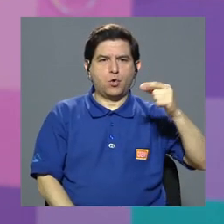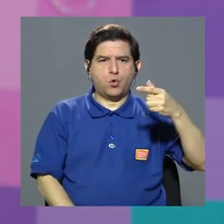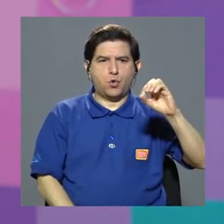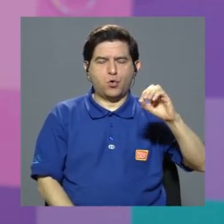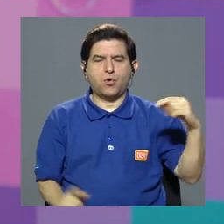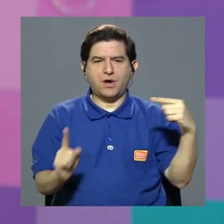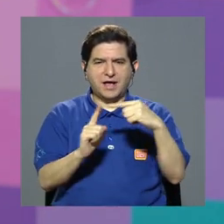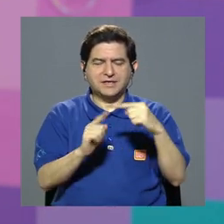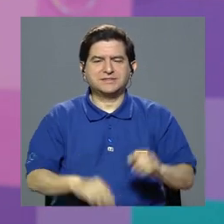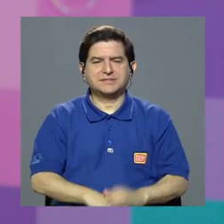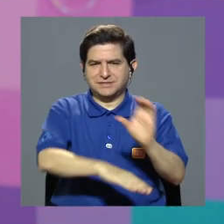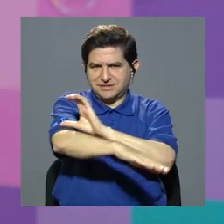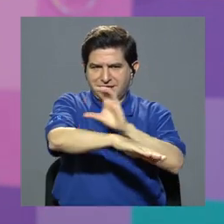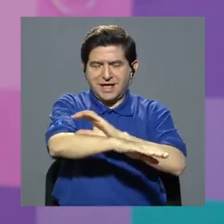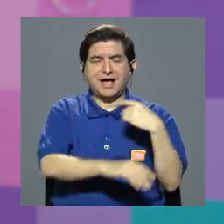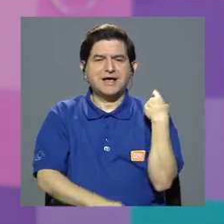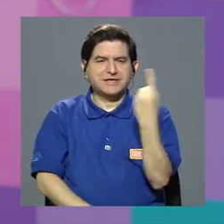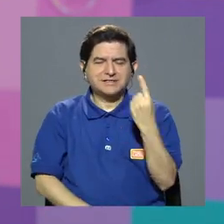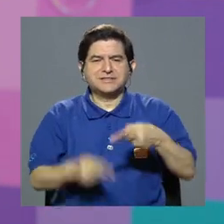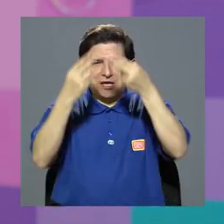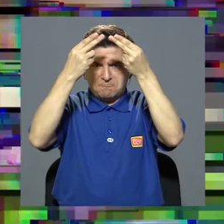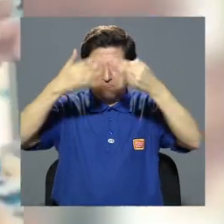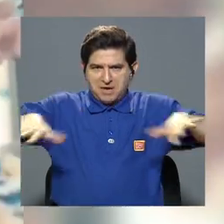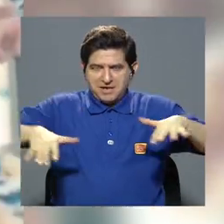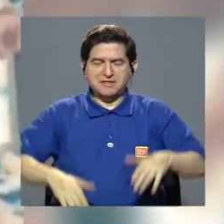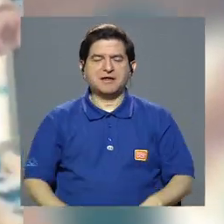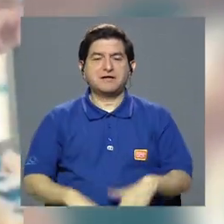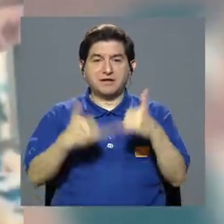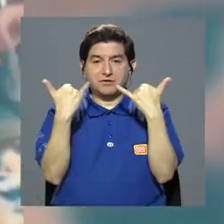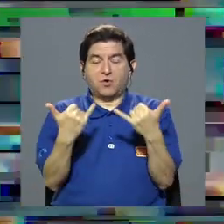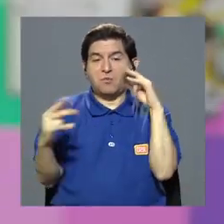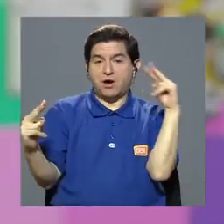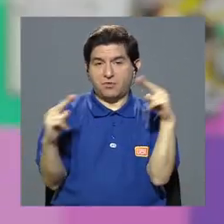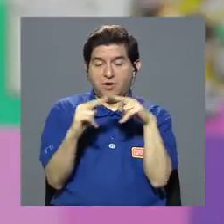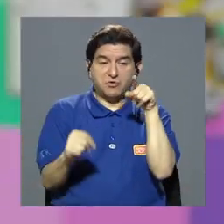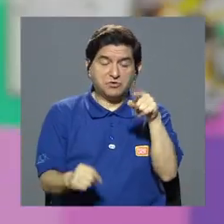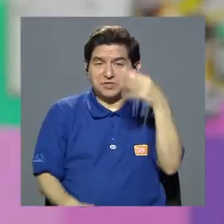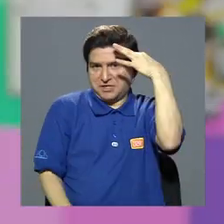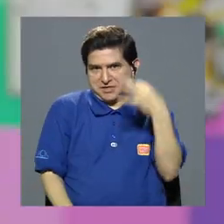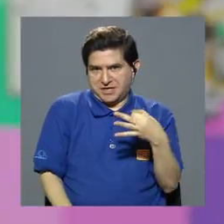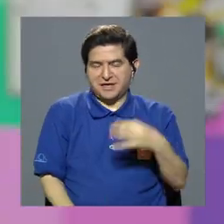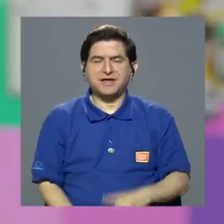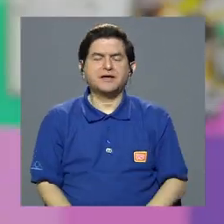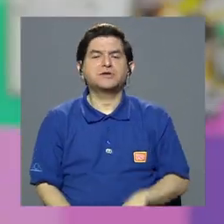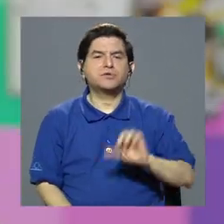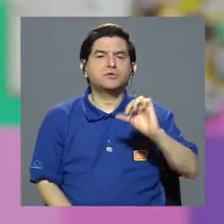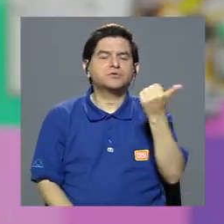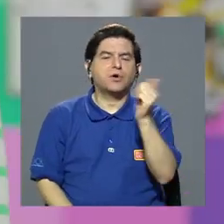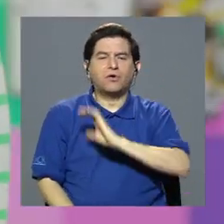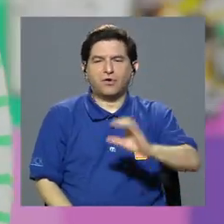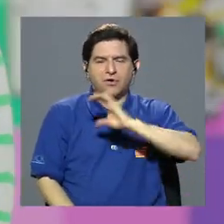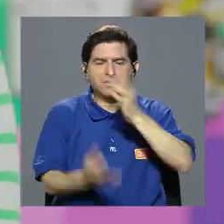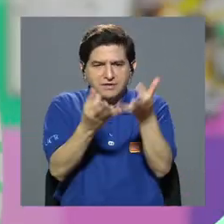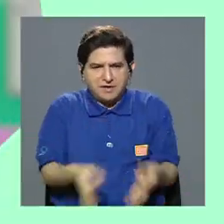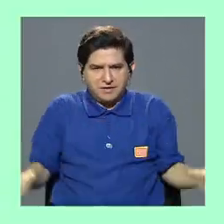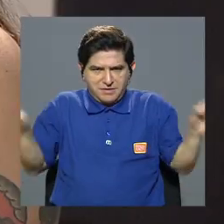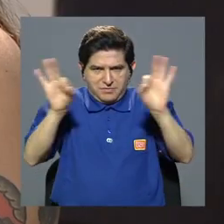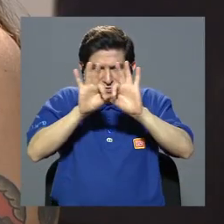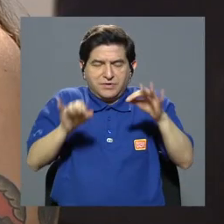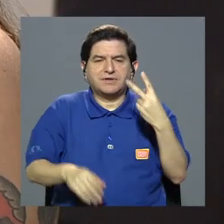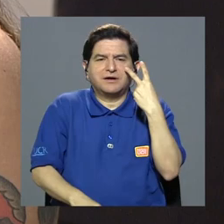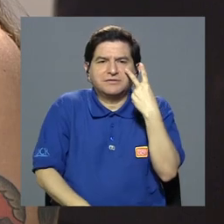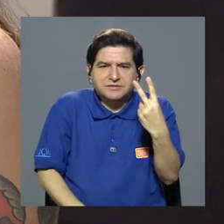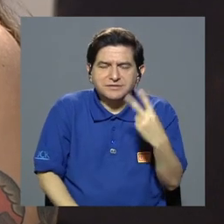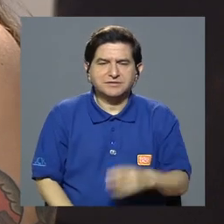salto después de internet si no siempre internet tal como lo conocemos ahora para ellos otra característica importante es que han